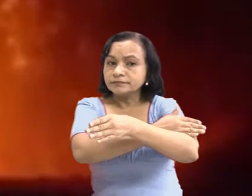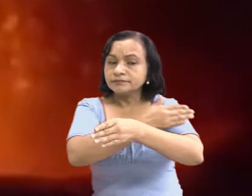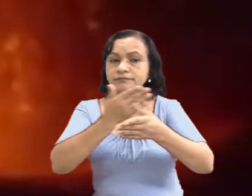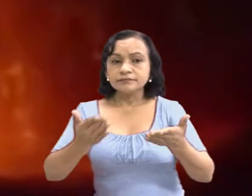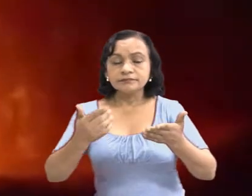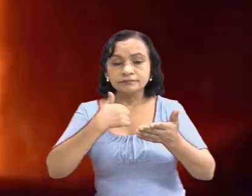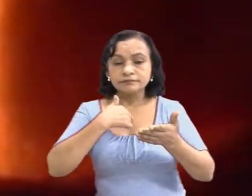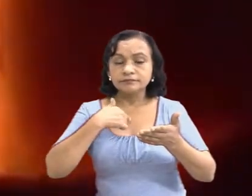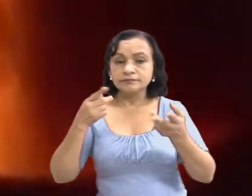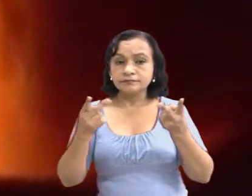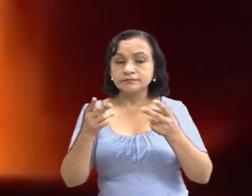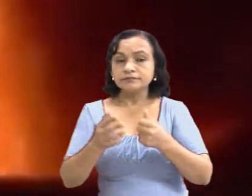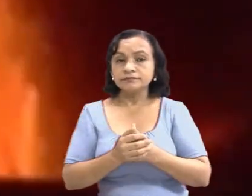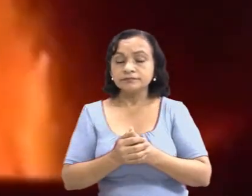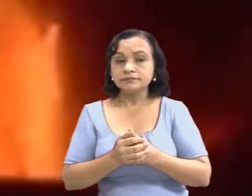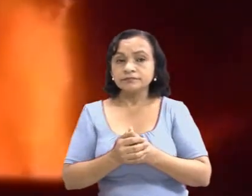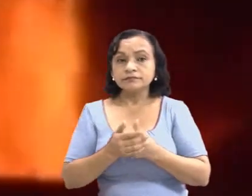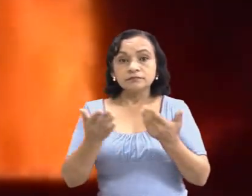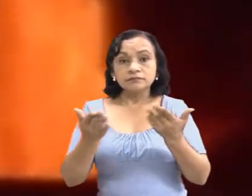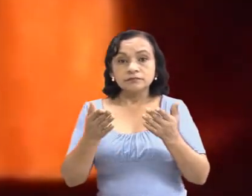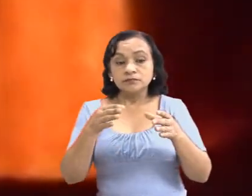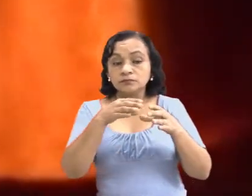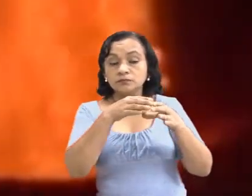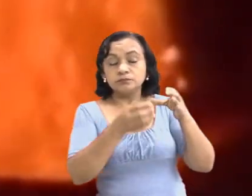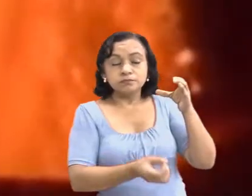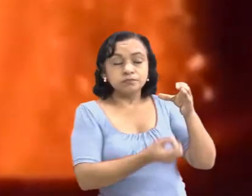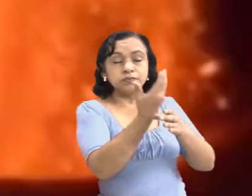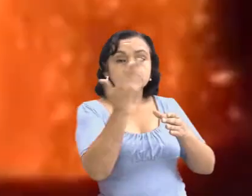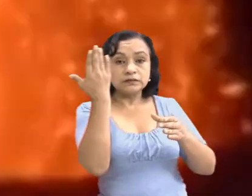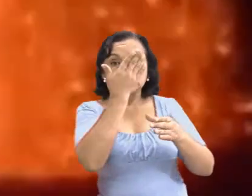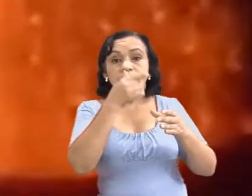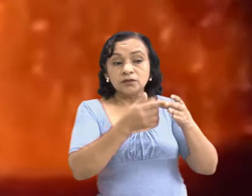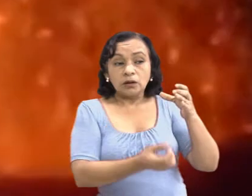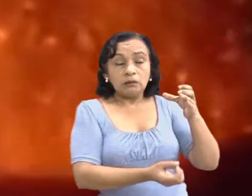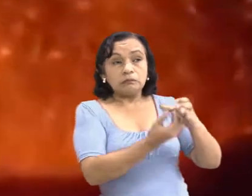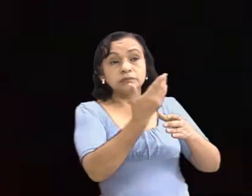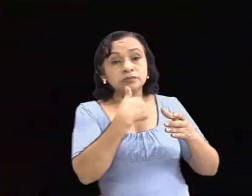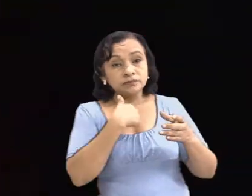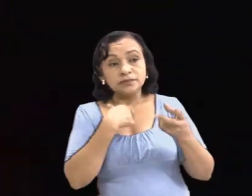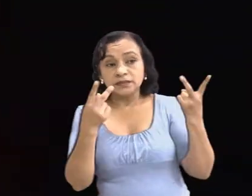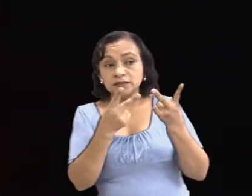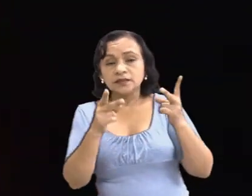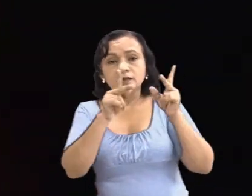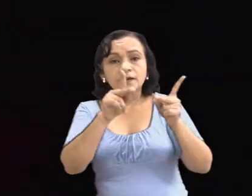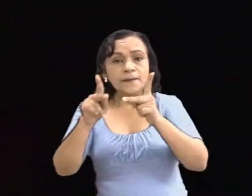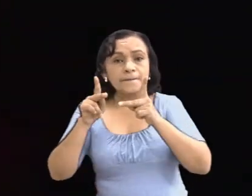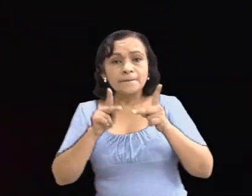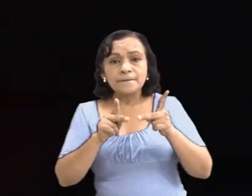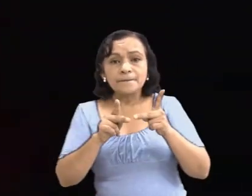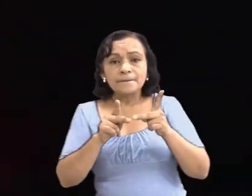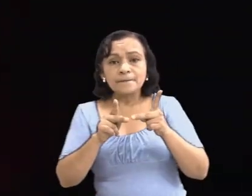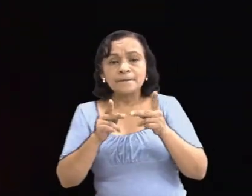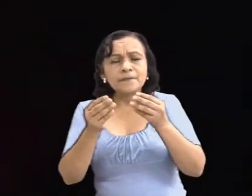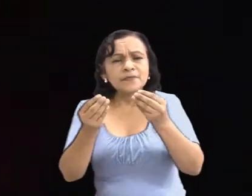pues, estaba yo allí, en tiempo de cuando hizo erupción el Cerro Negro. Y entonces la gente